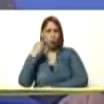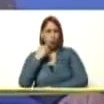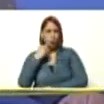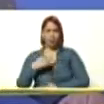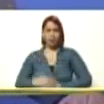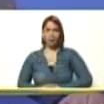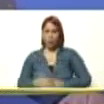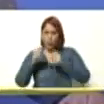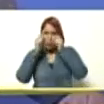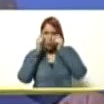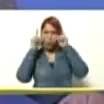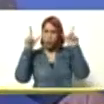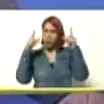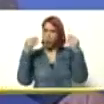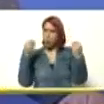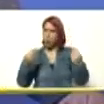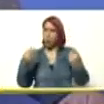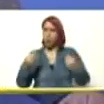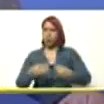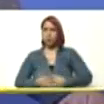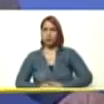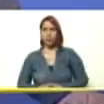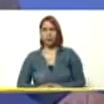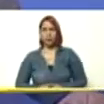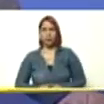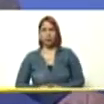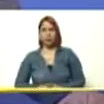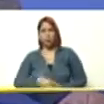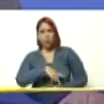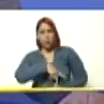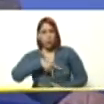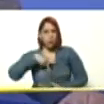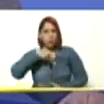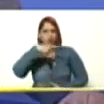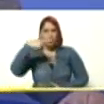Estoy impresionado de la pasión